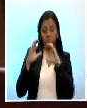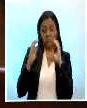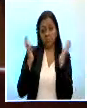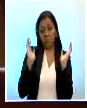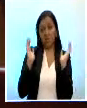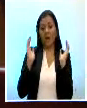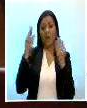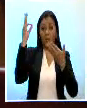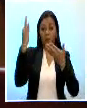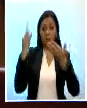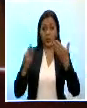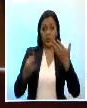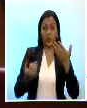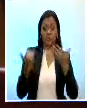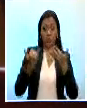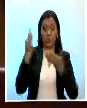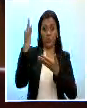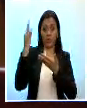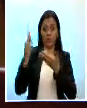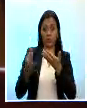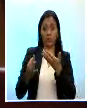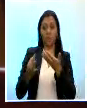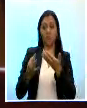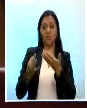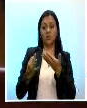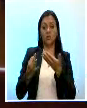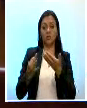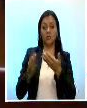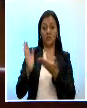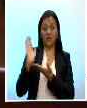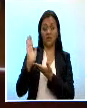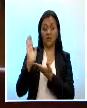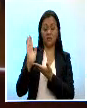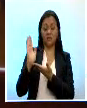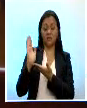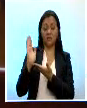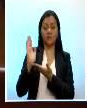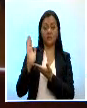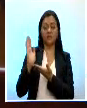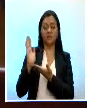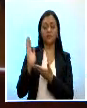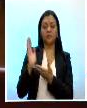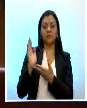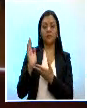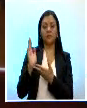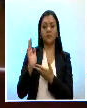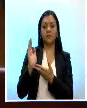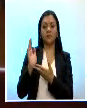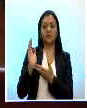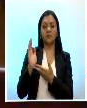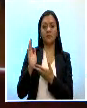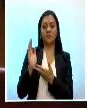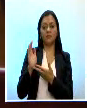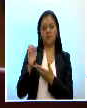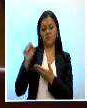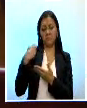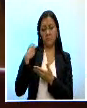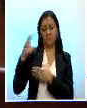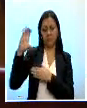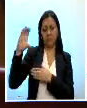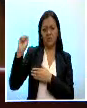que el presupuesto que actualmente tiene el IES, obviamente que en este momento sí hay